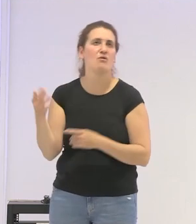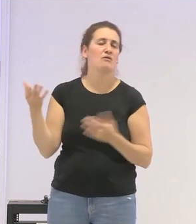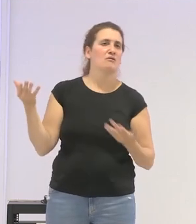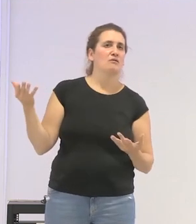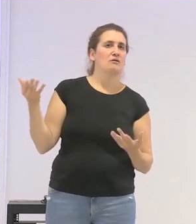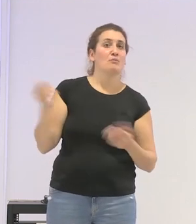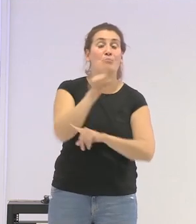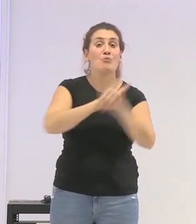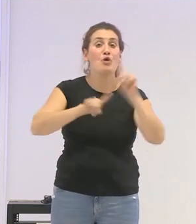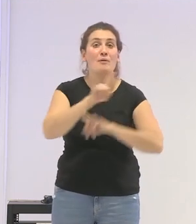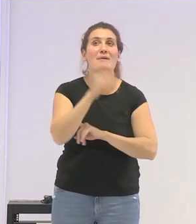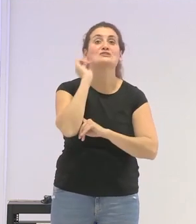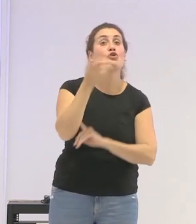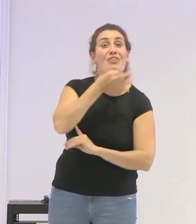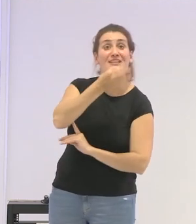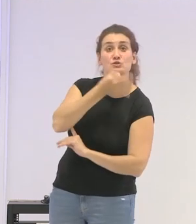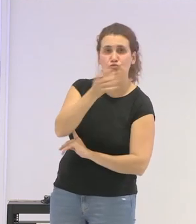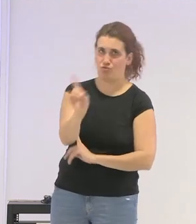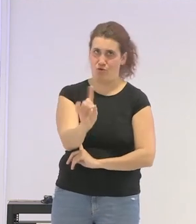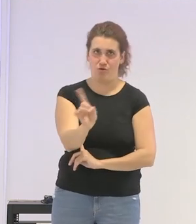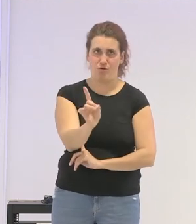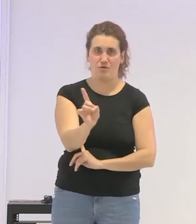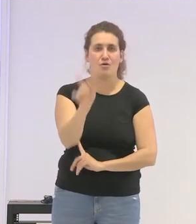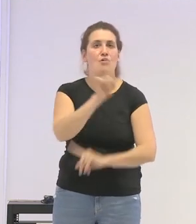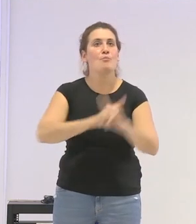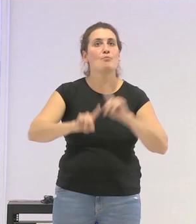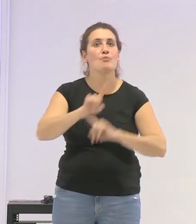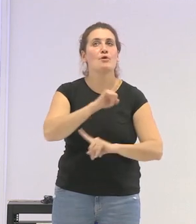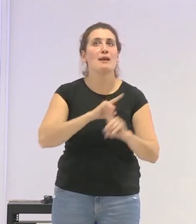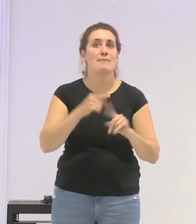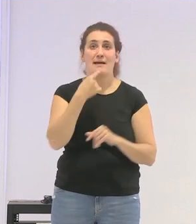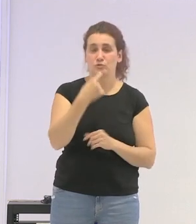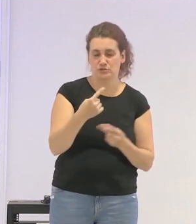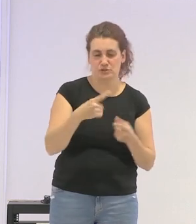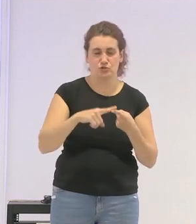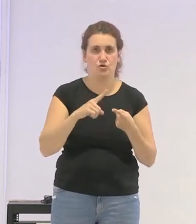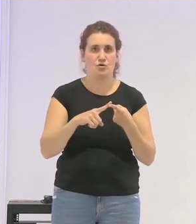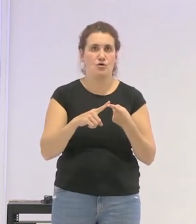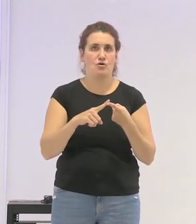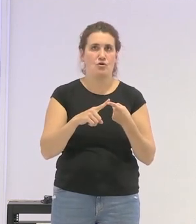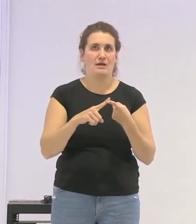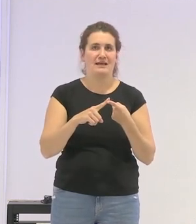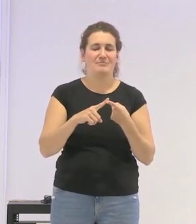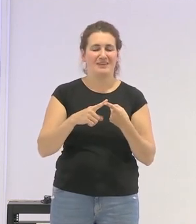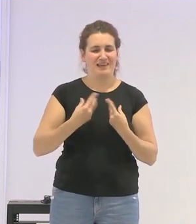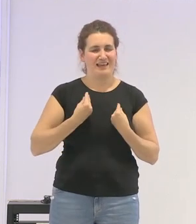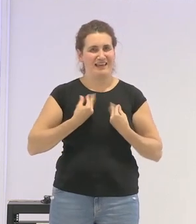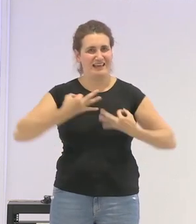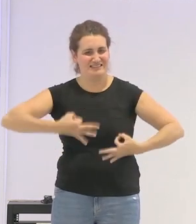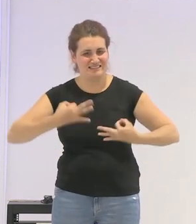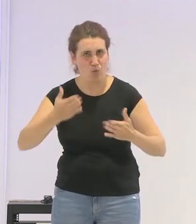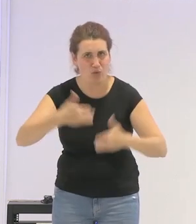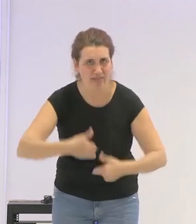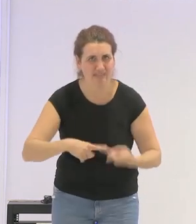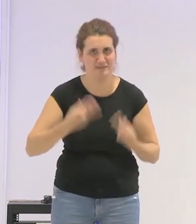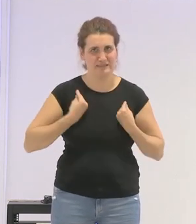el problema es que no es solo un problema de discurso, es un problema, hemos dicho, crecen en las inseguridades vitales, etc. Entonces,